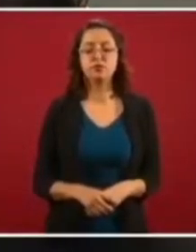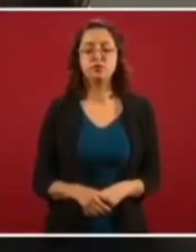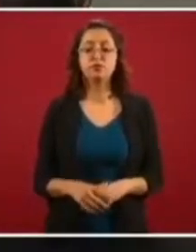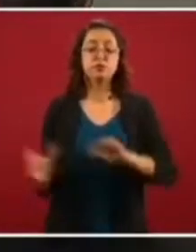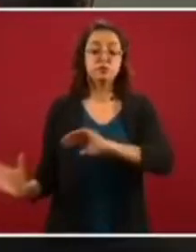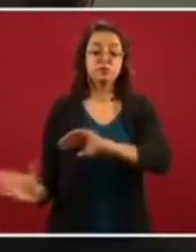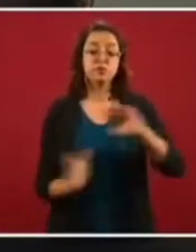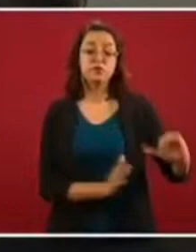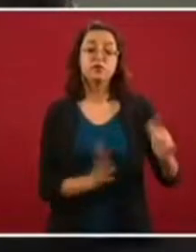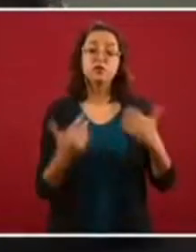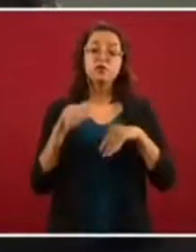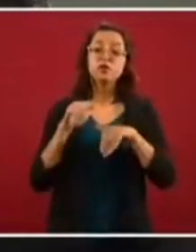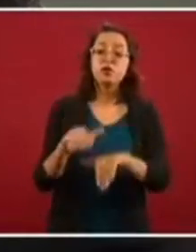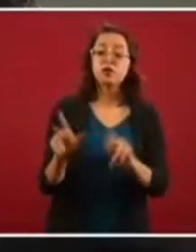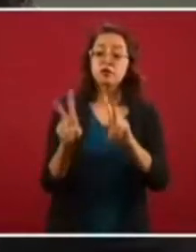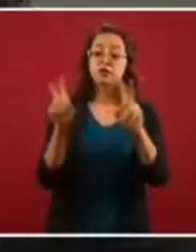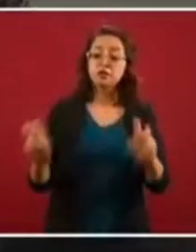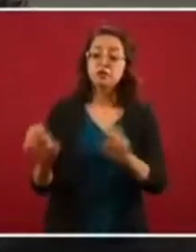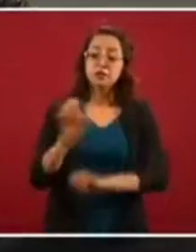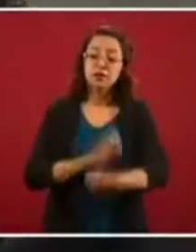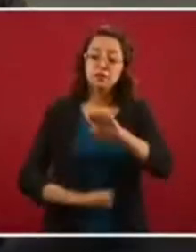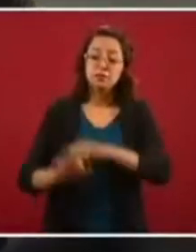el embajador